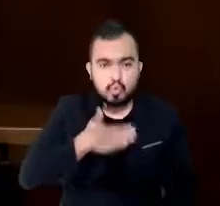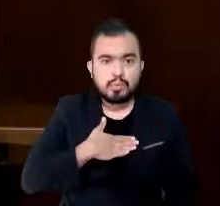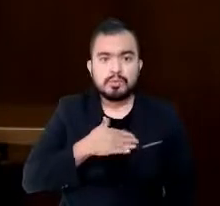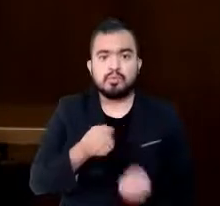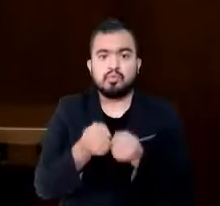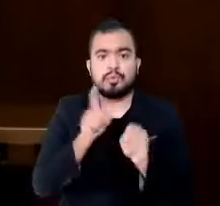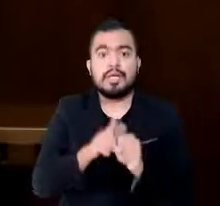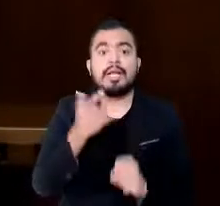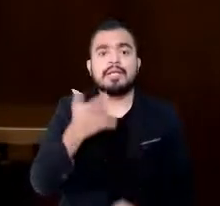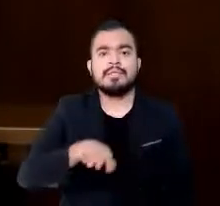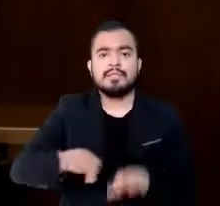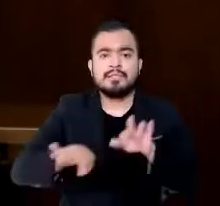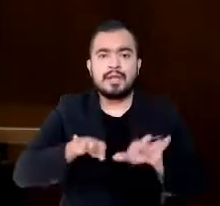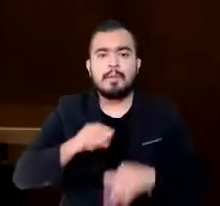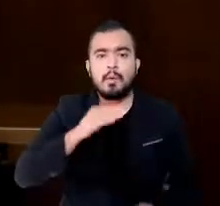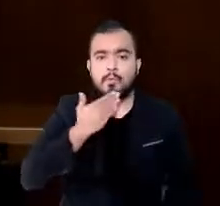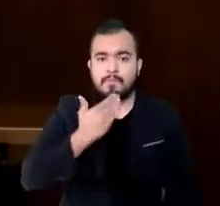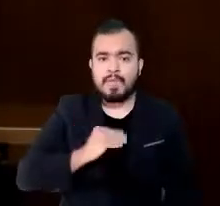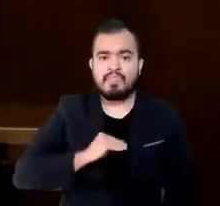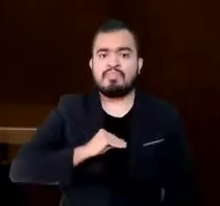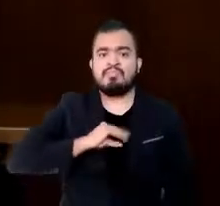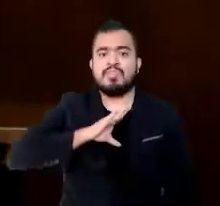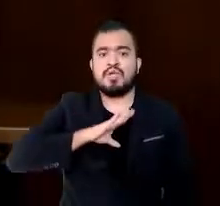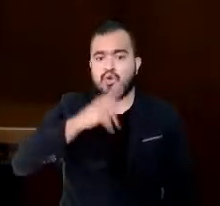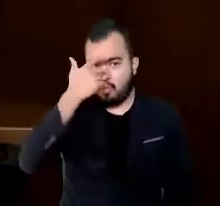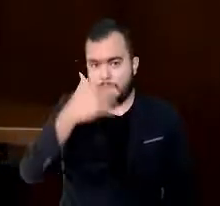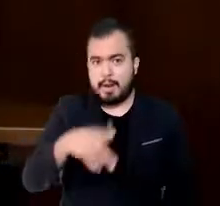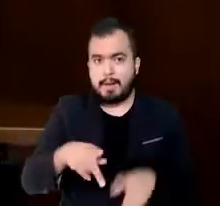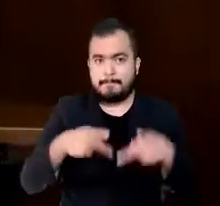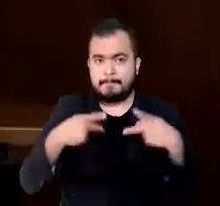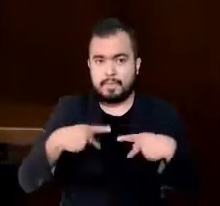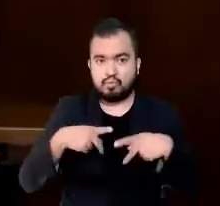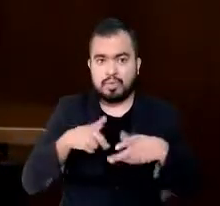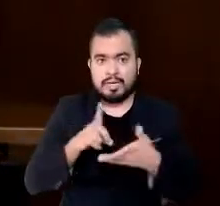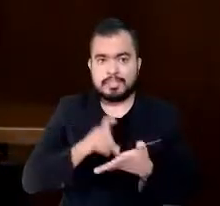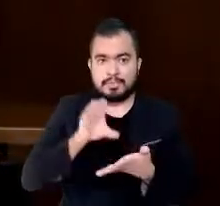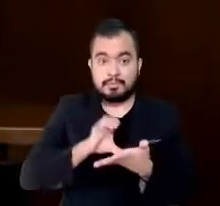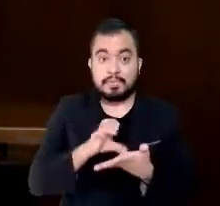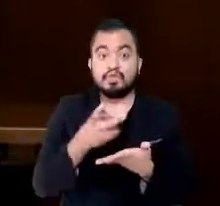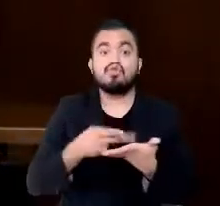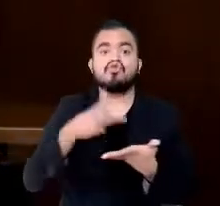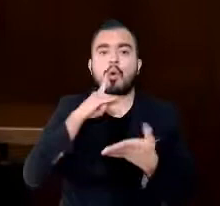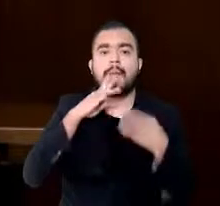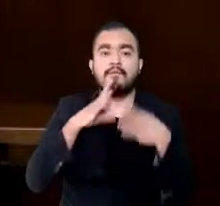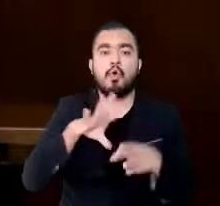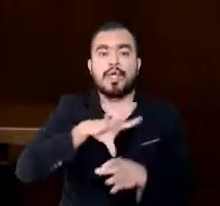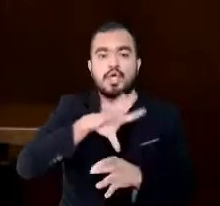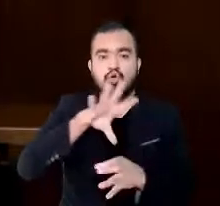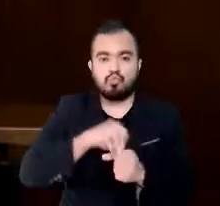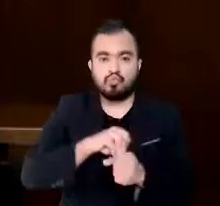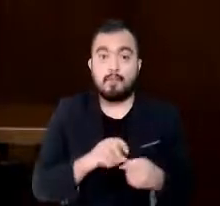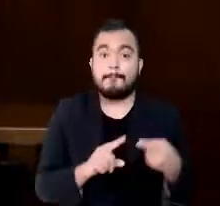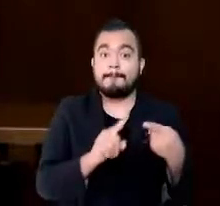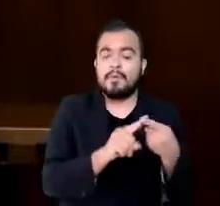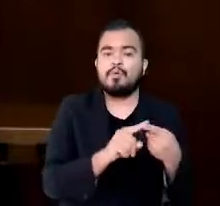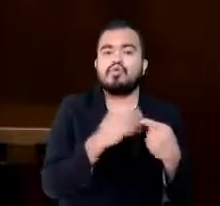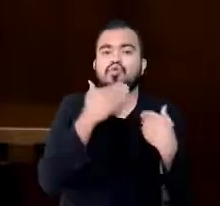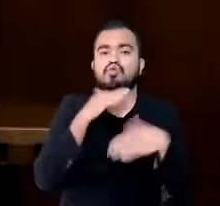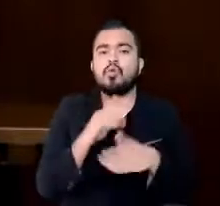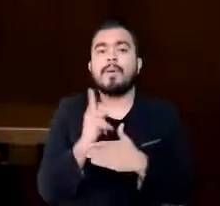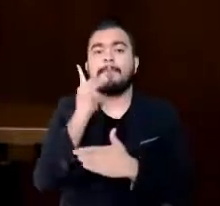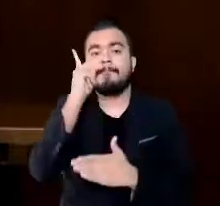para las personas con discapacidad, resaltando el doble enfoque para la inclusión. El primero se refiere a los